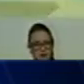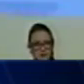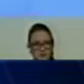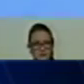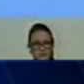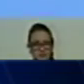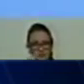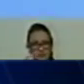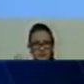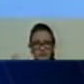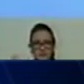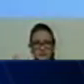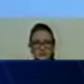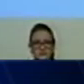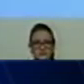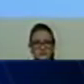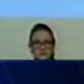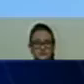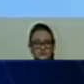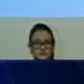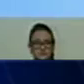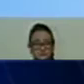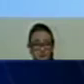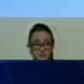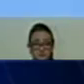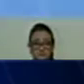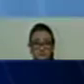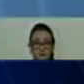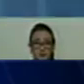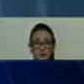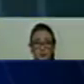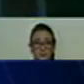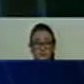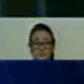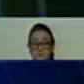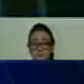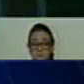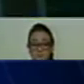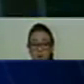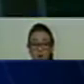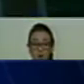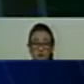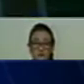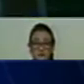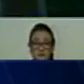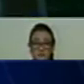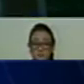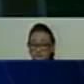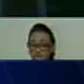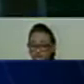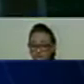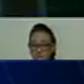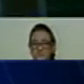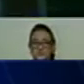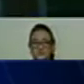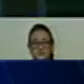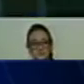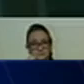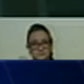la cobertura que realiza medios de comunicación, y son las imágenes que llegan a través del canal del